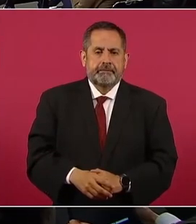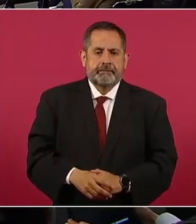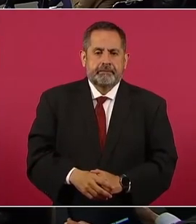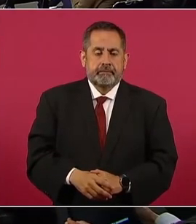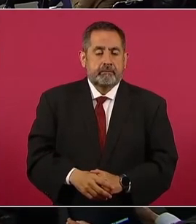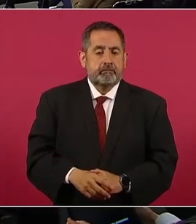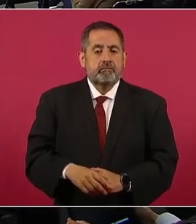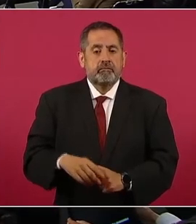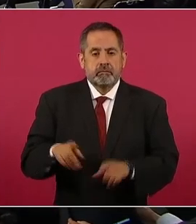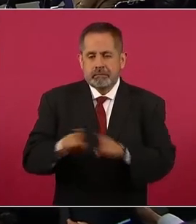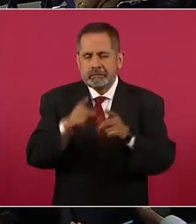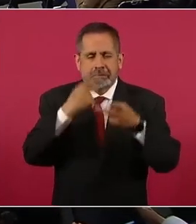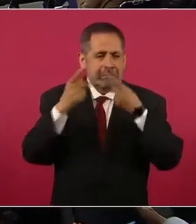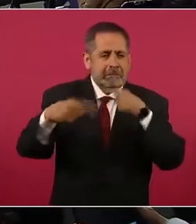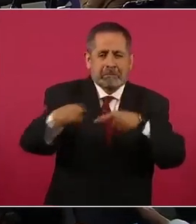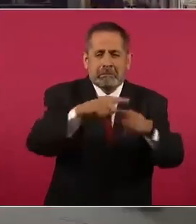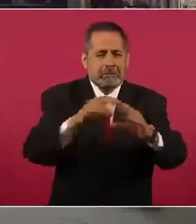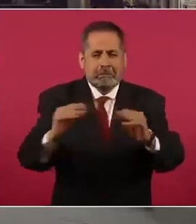Hablan al mismo tiempo.